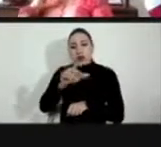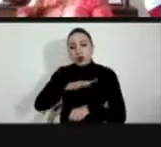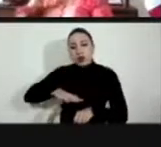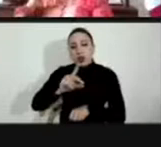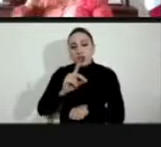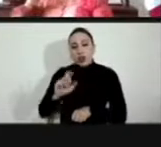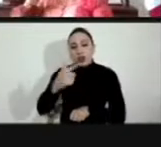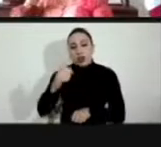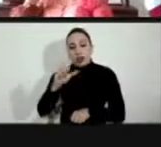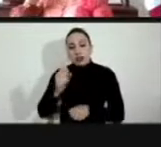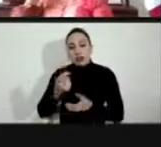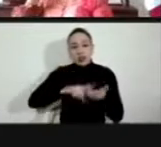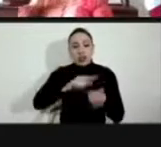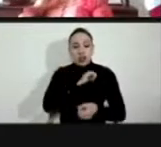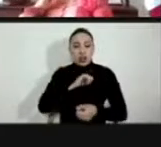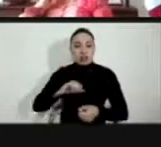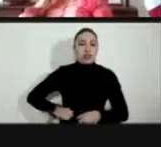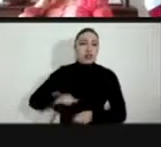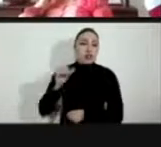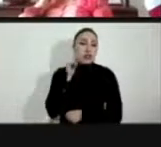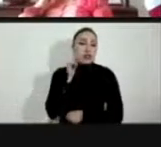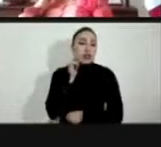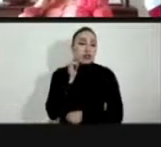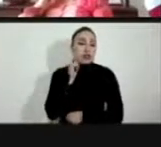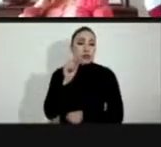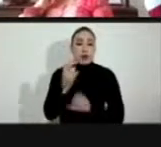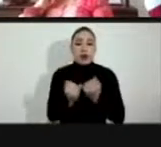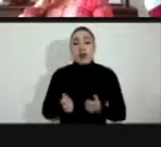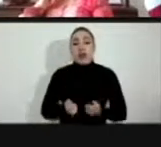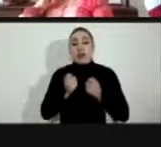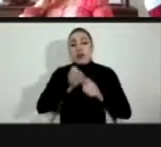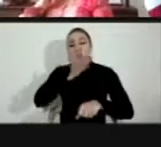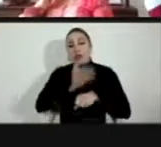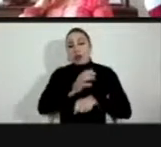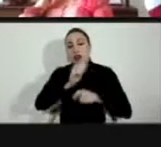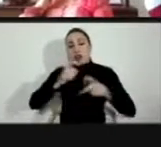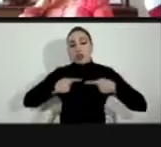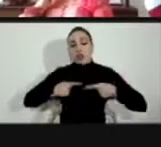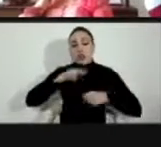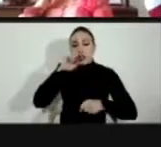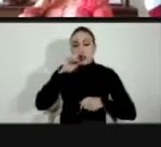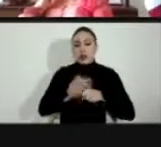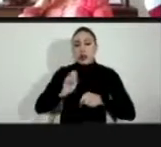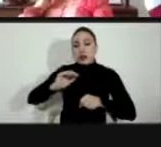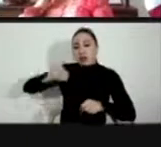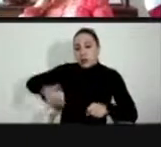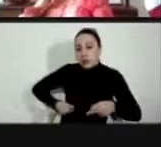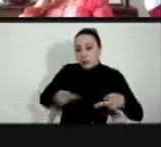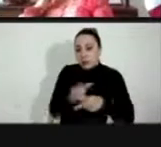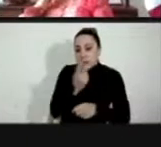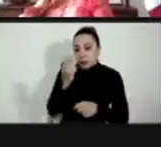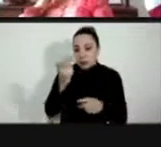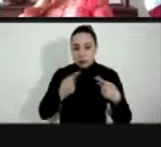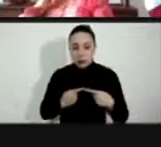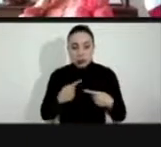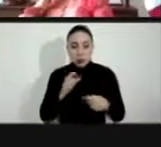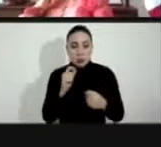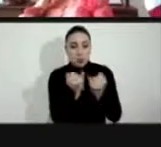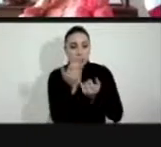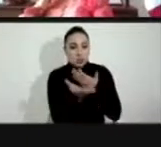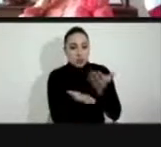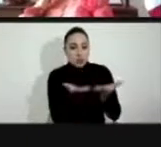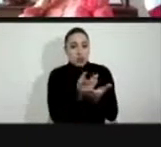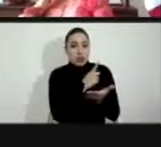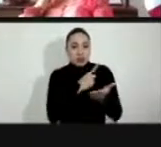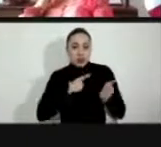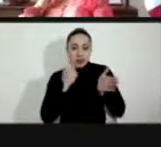territorial de Azcapotzalco, y sancionar conforme a derecho a los posibles responsables del accidente. Asimismo, se solicita que se exhiba la manifestación de construcción